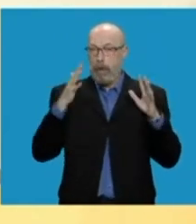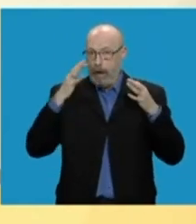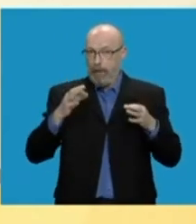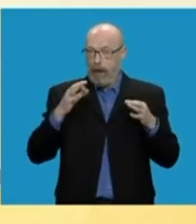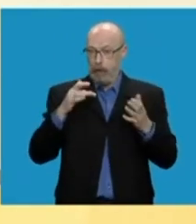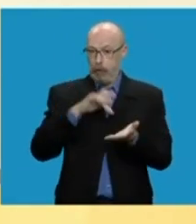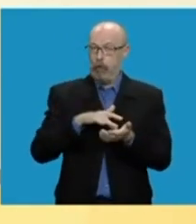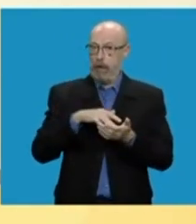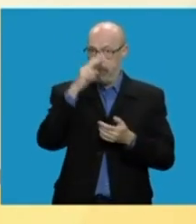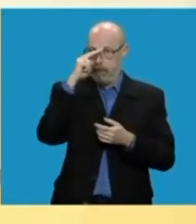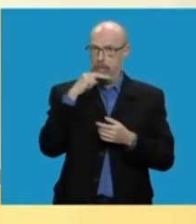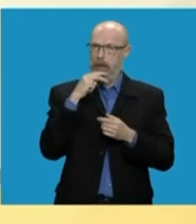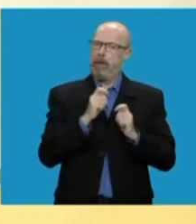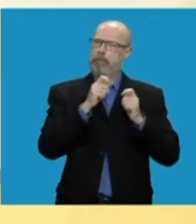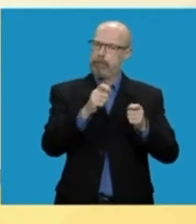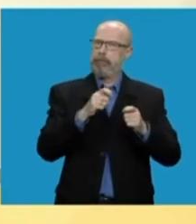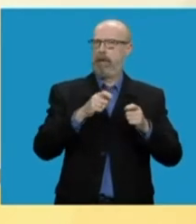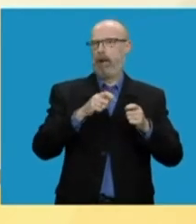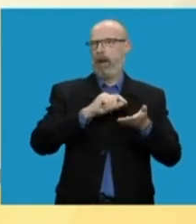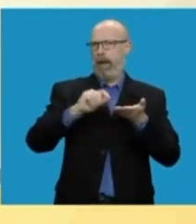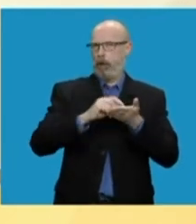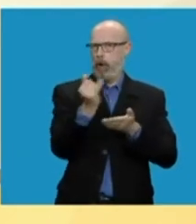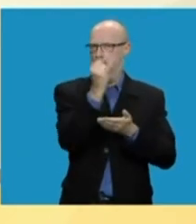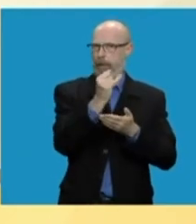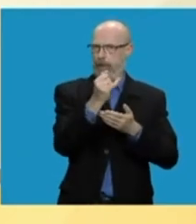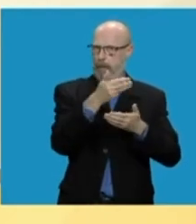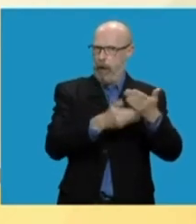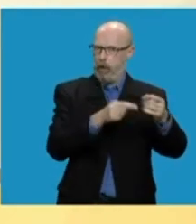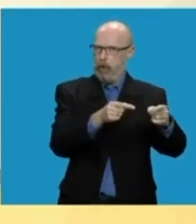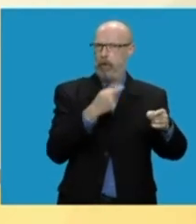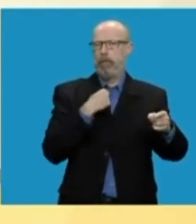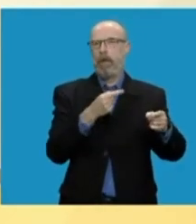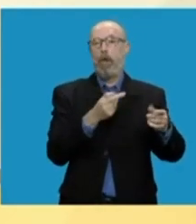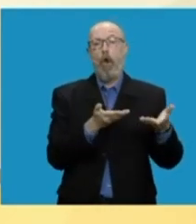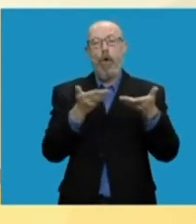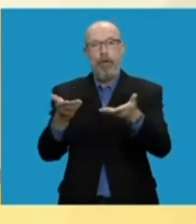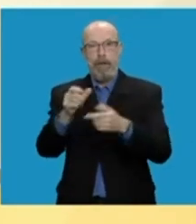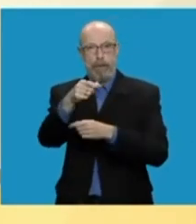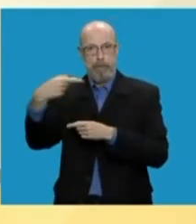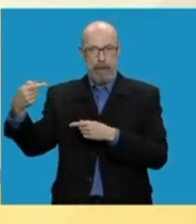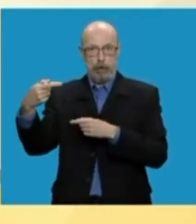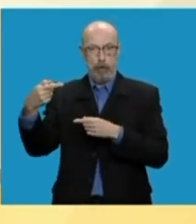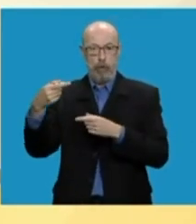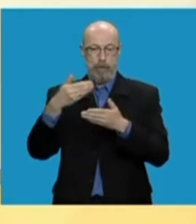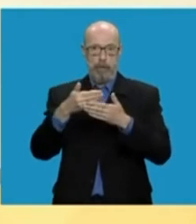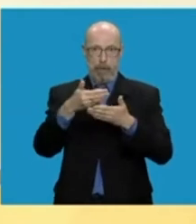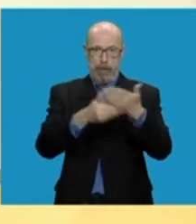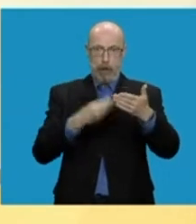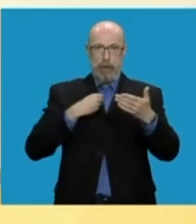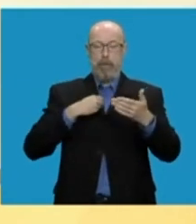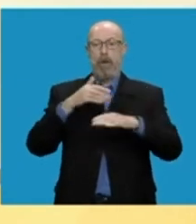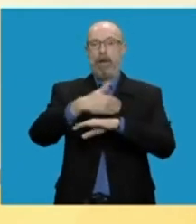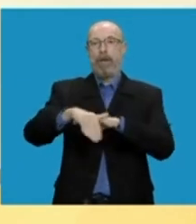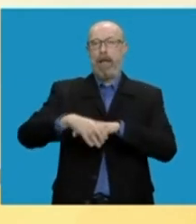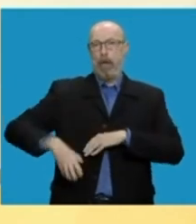mi padre le hicieron redactor jefe del periódico, le ofrecieron un piso en la redacción de entonces el Duque de la Victoria, entrando por